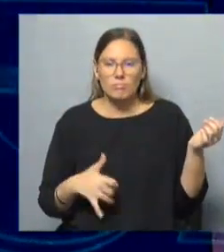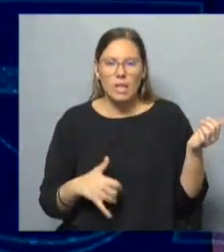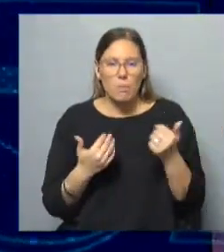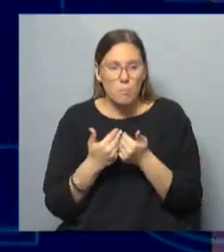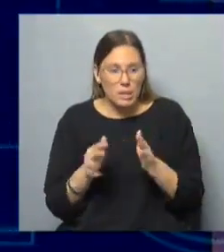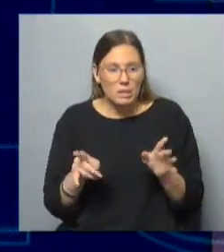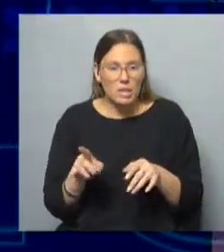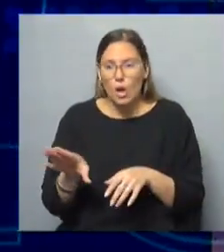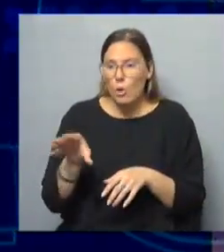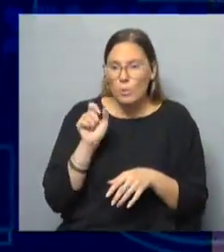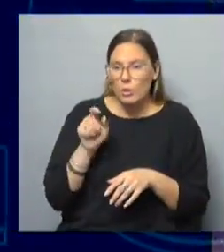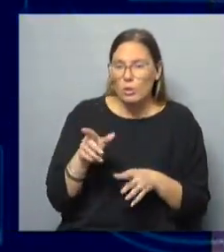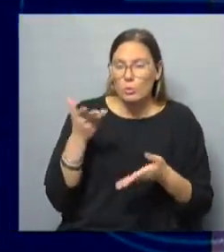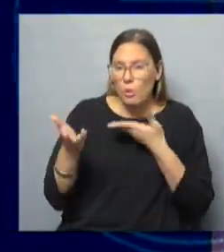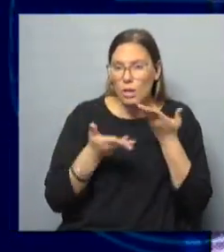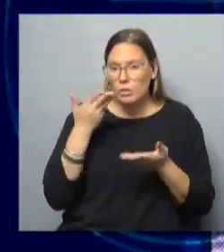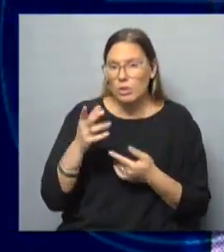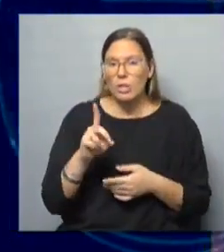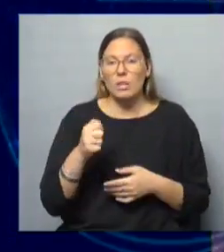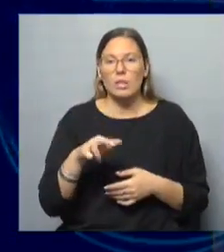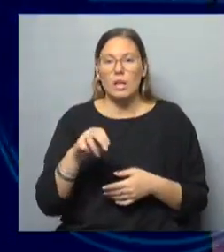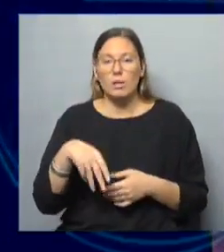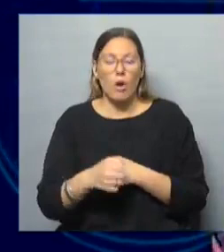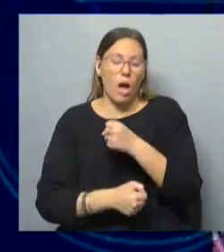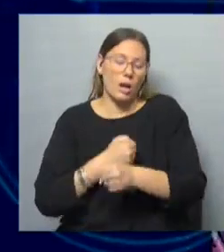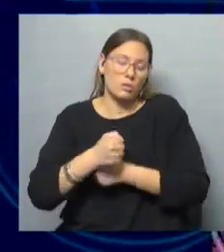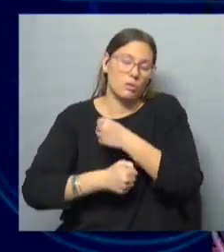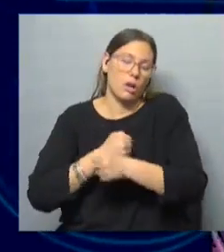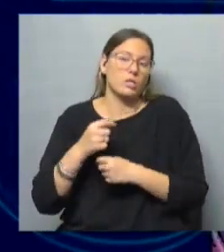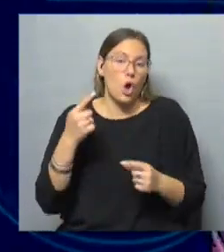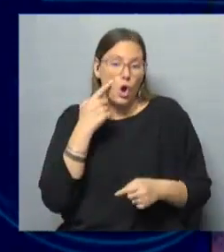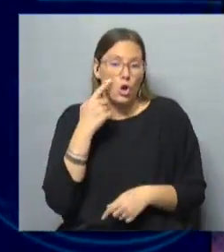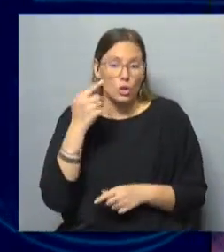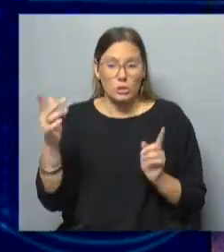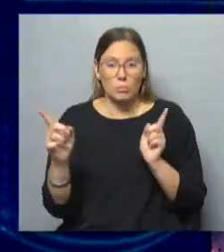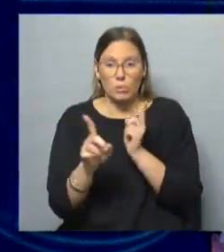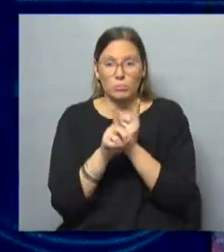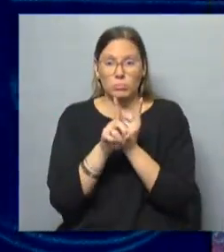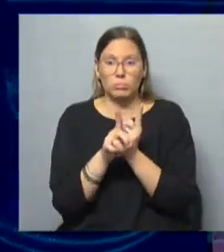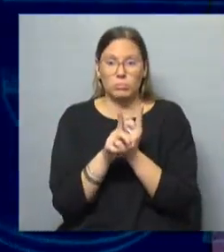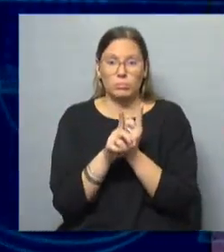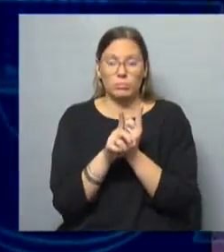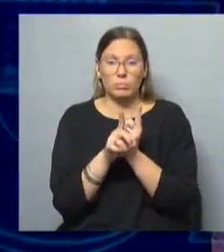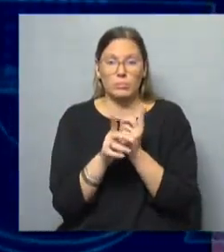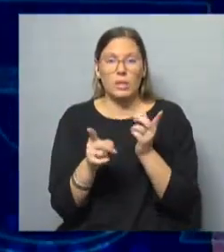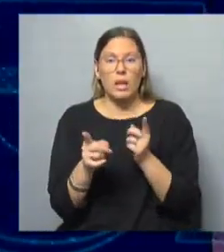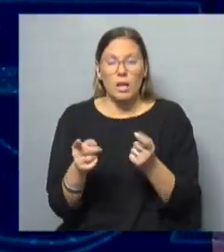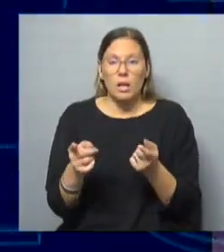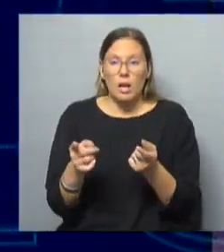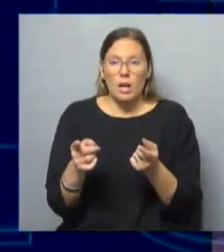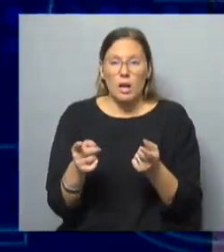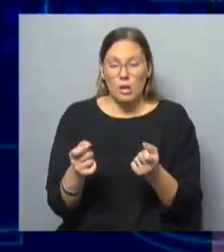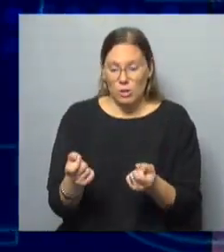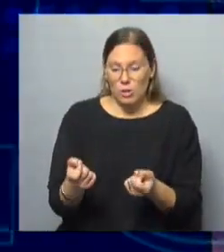canciones, como las del Darno, por ejemplo. Pasaron los años, nos conocimos personalmente. Y él